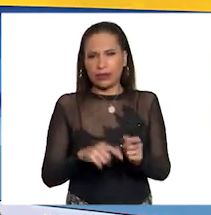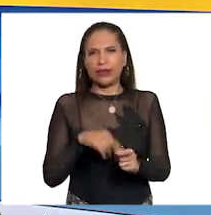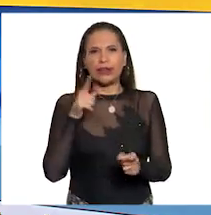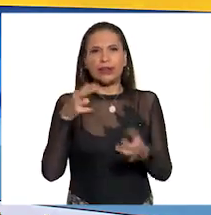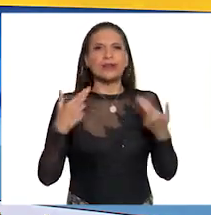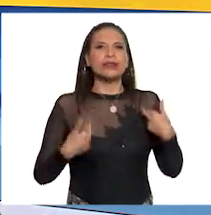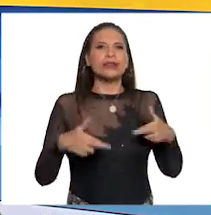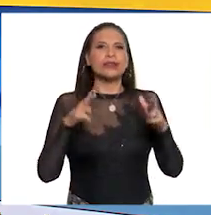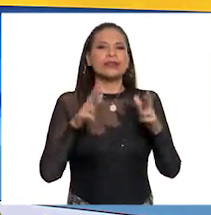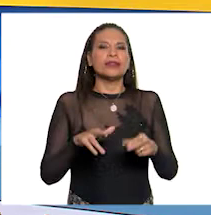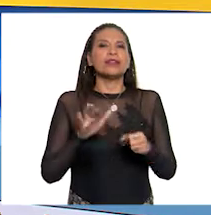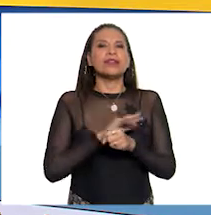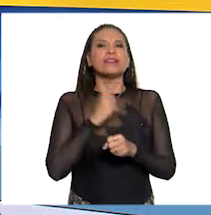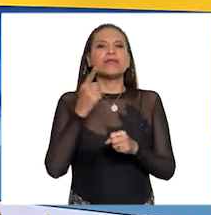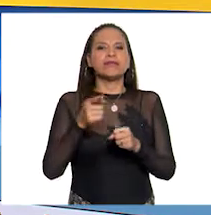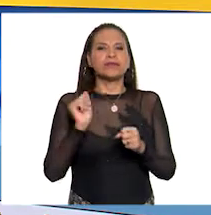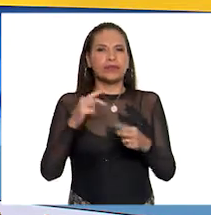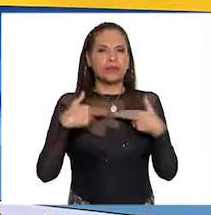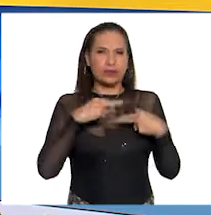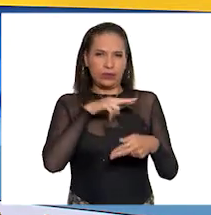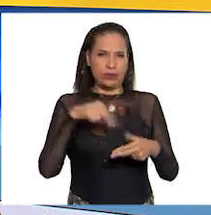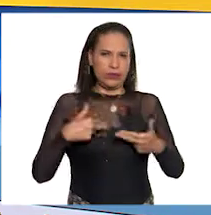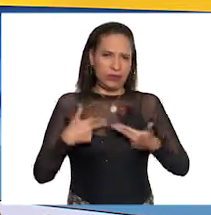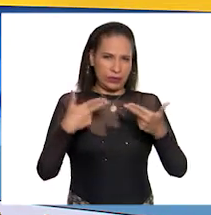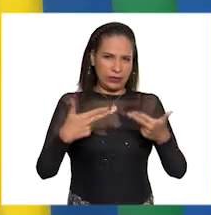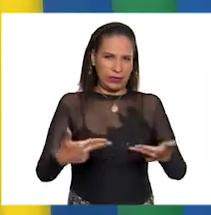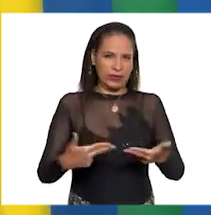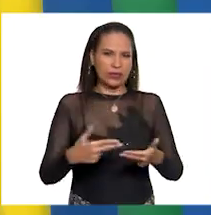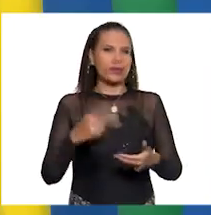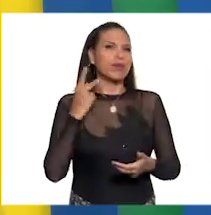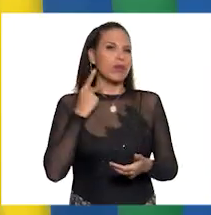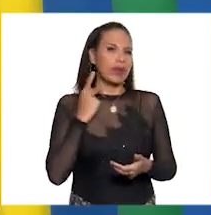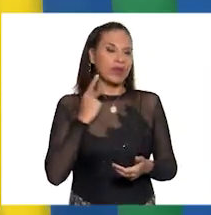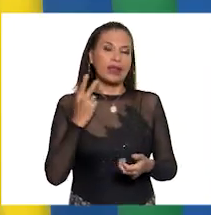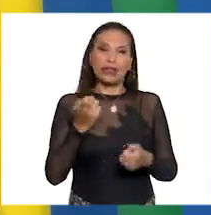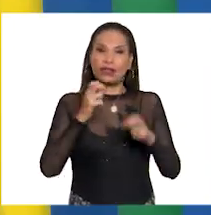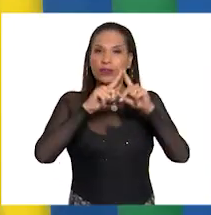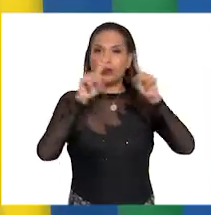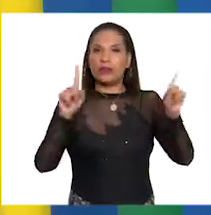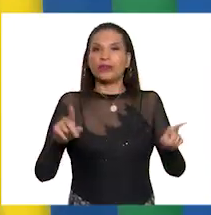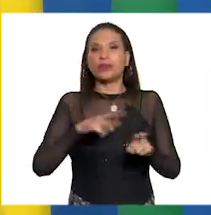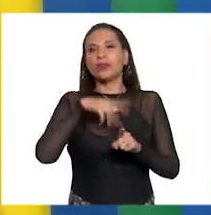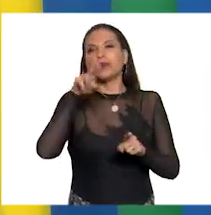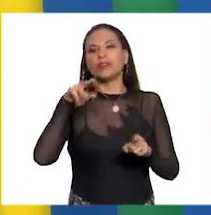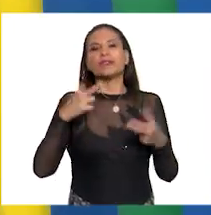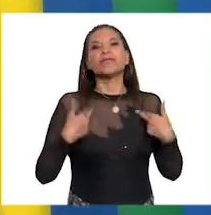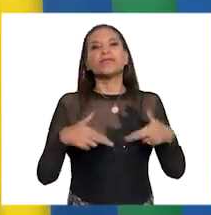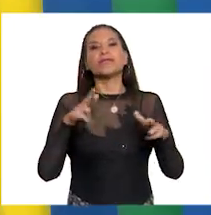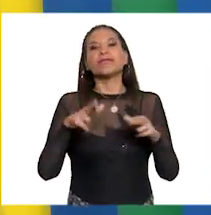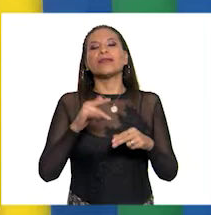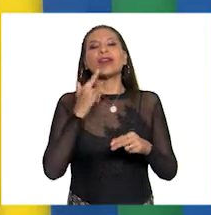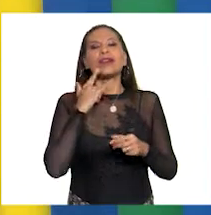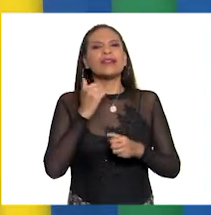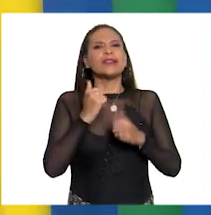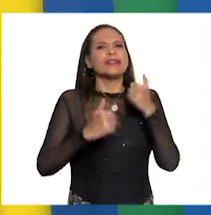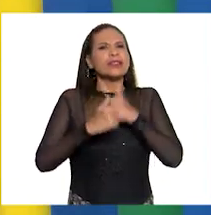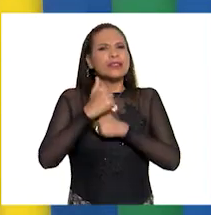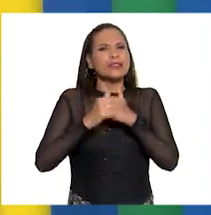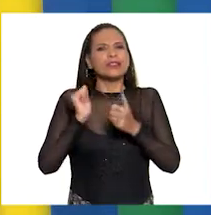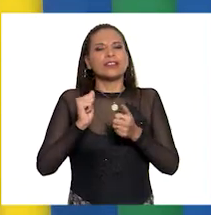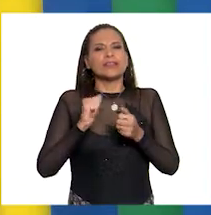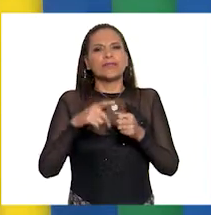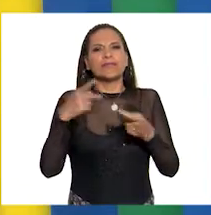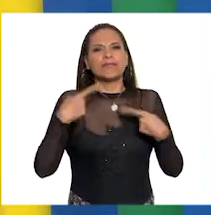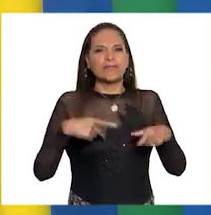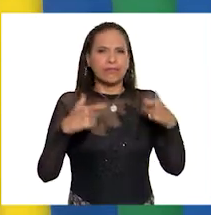son representados como parte de nuestra herencia política. O sea que estos murales representaban la lucha de clases, la libertad,